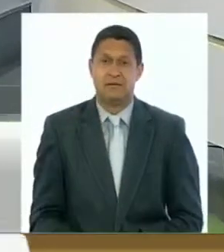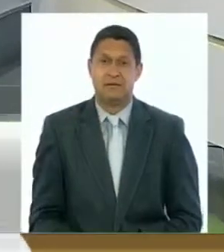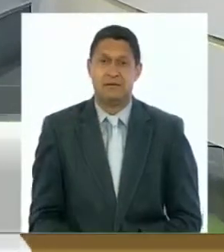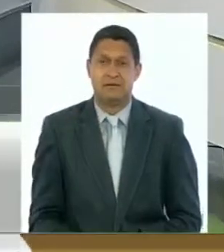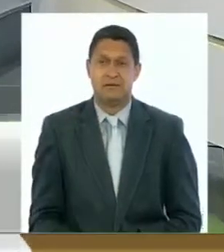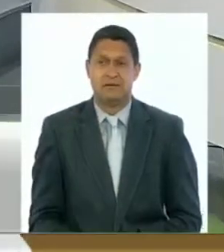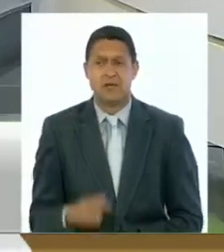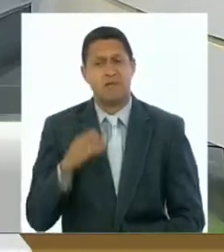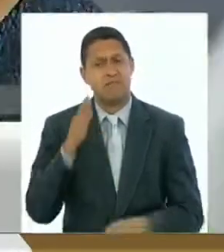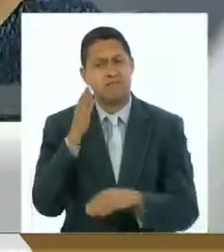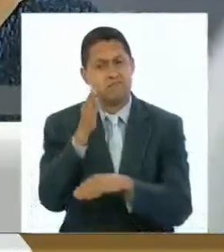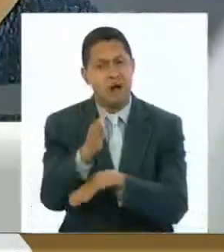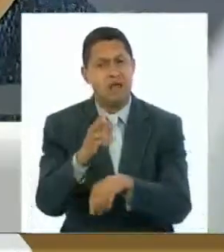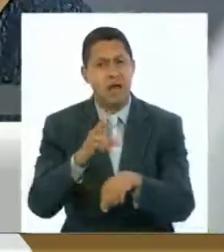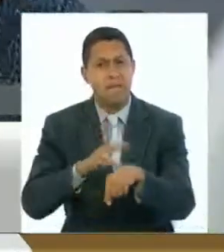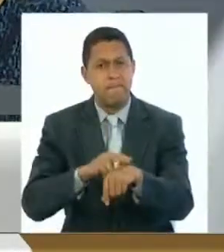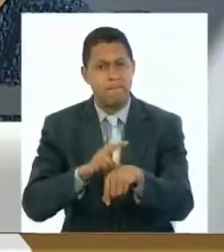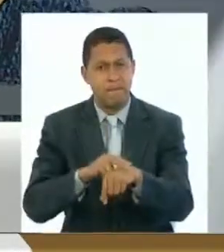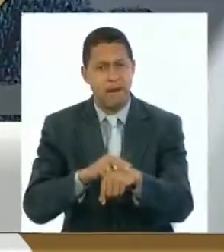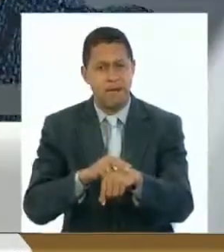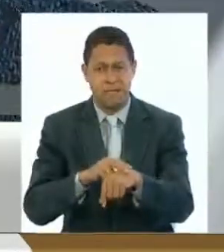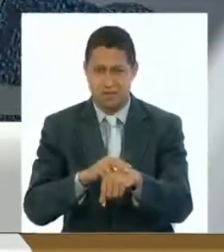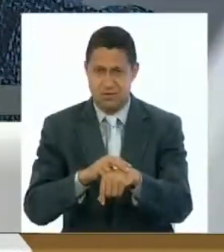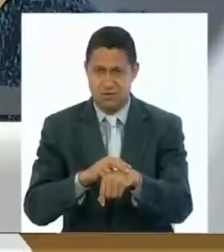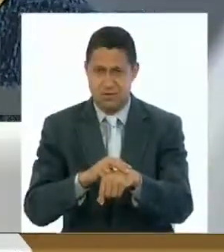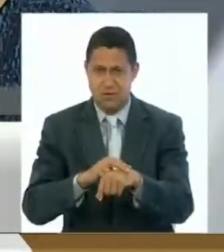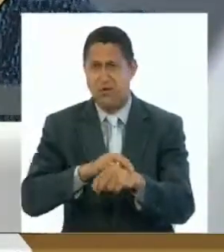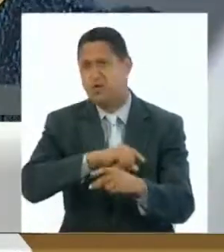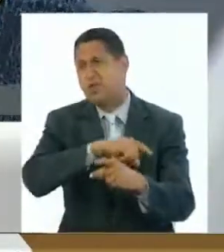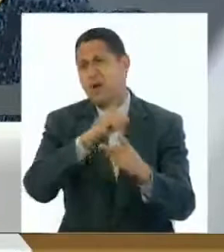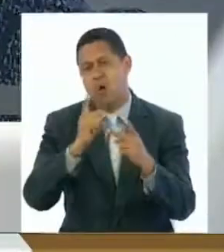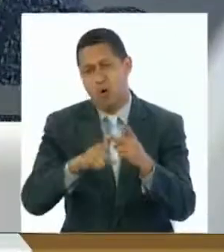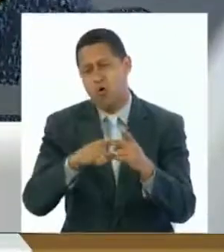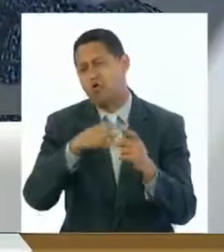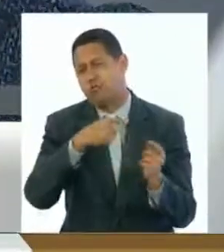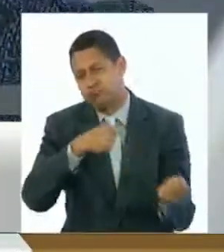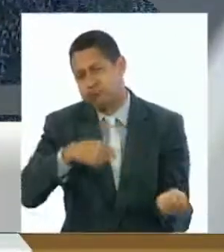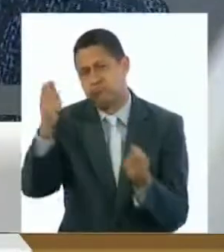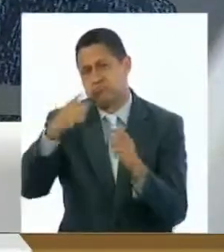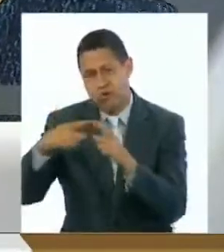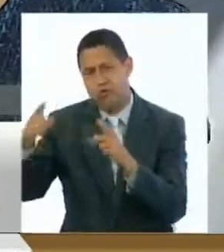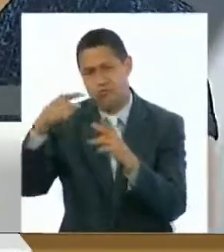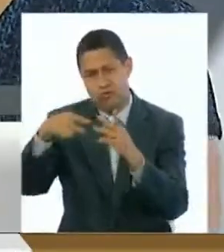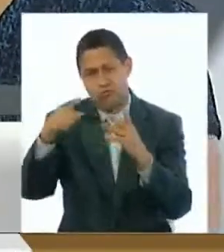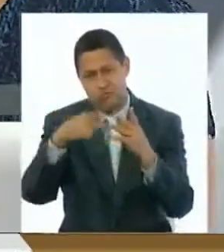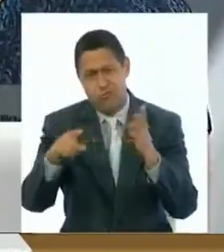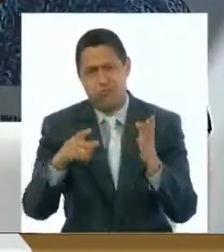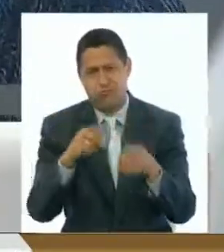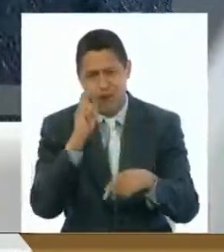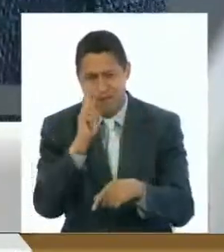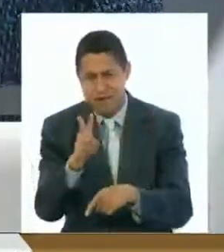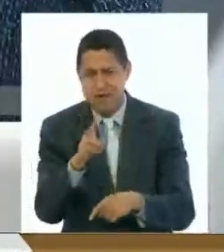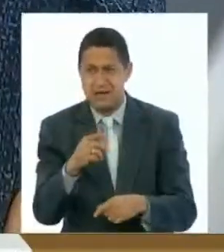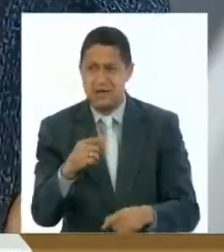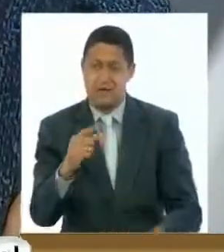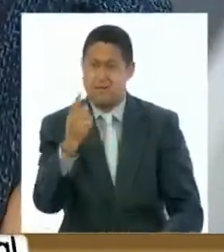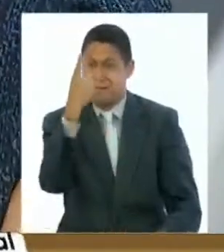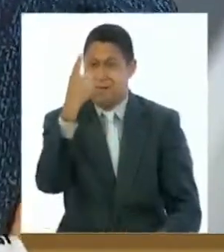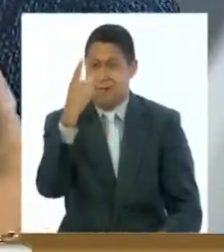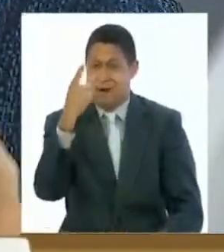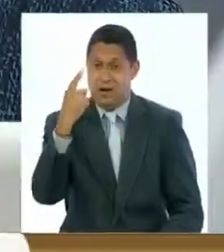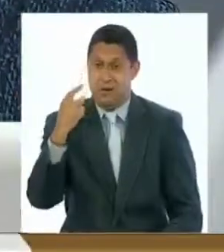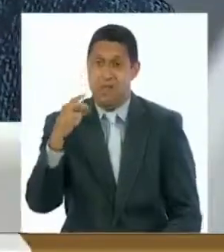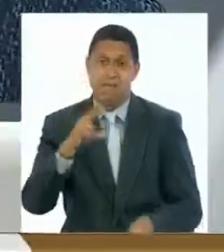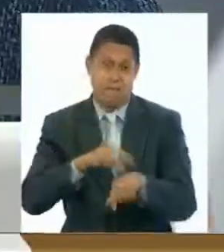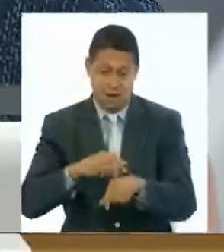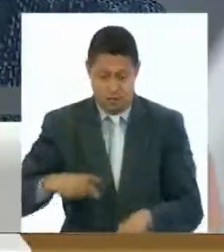una consulta con su cirujano y asista a las interconsultas que el médico le sugiere, porque digamos que él va a ser como la cabeza de